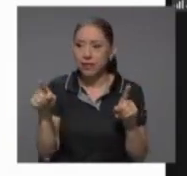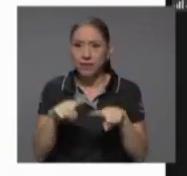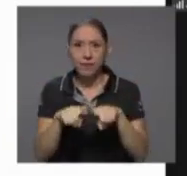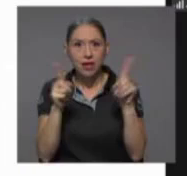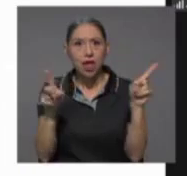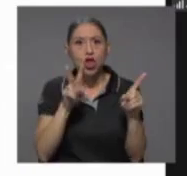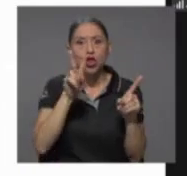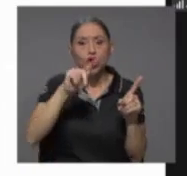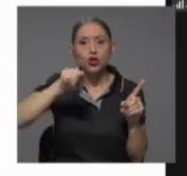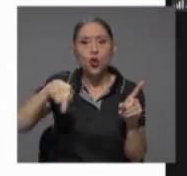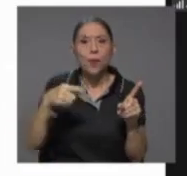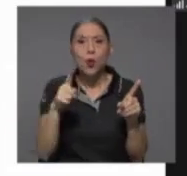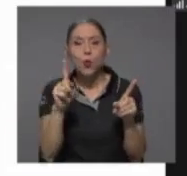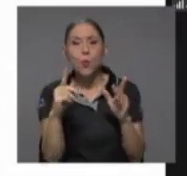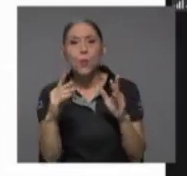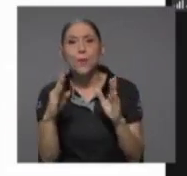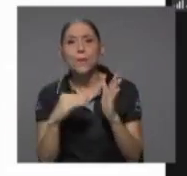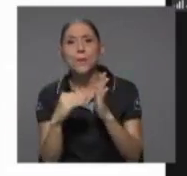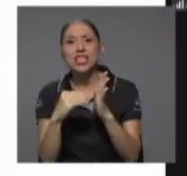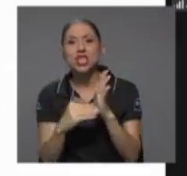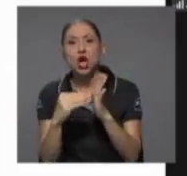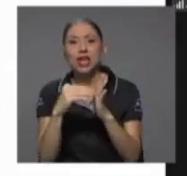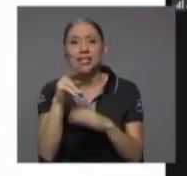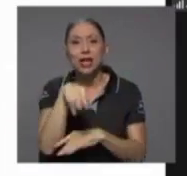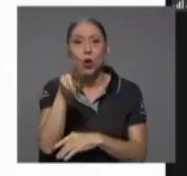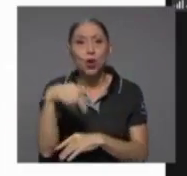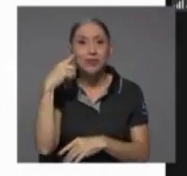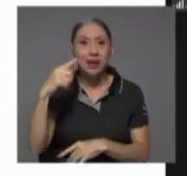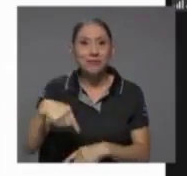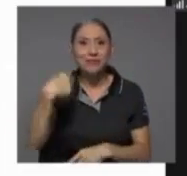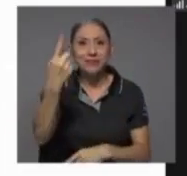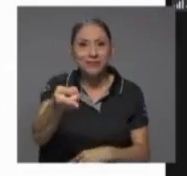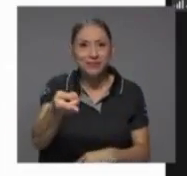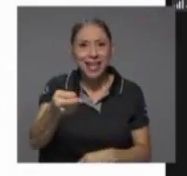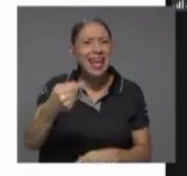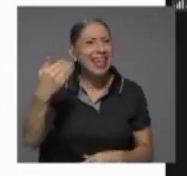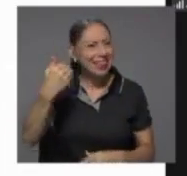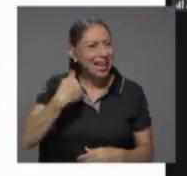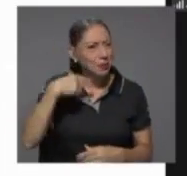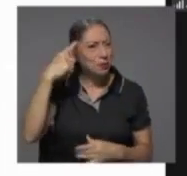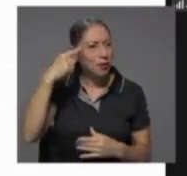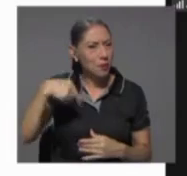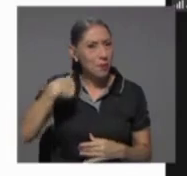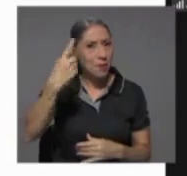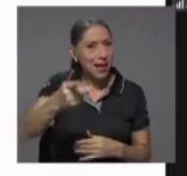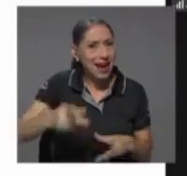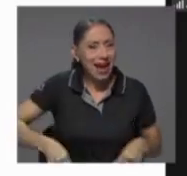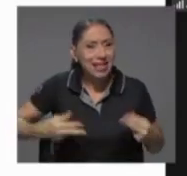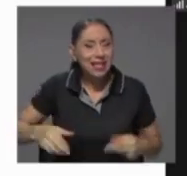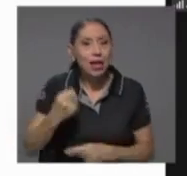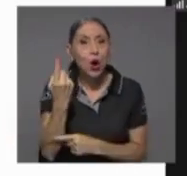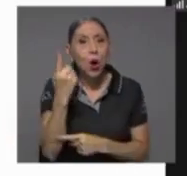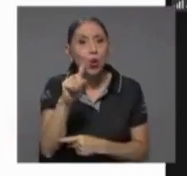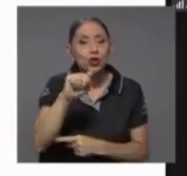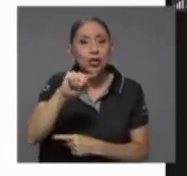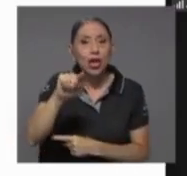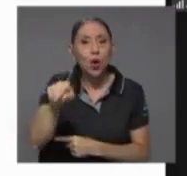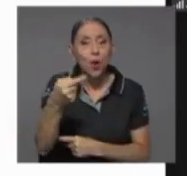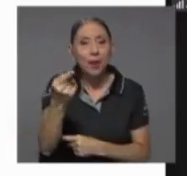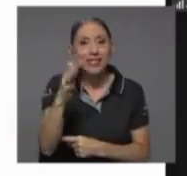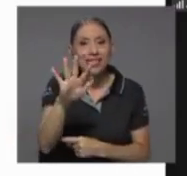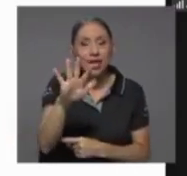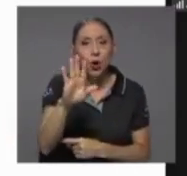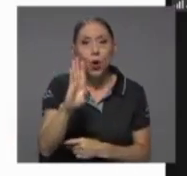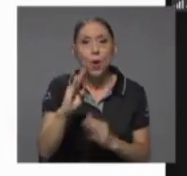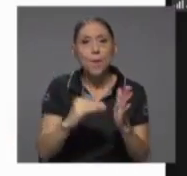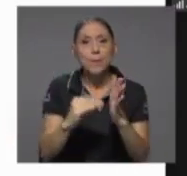para el próximo ejercicio y tenemos programado gastar 11,5 billones de colones.